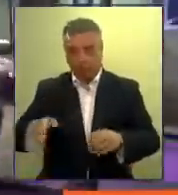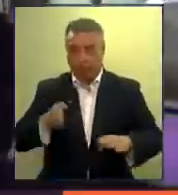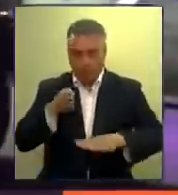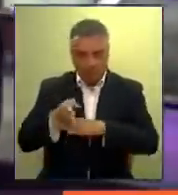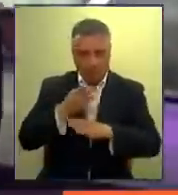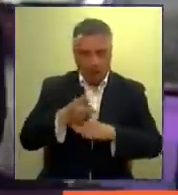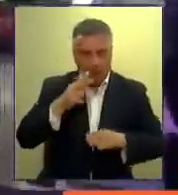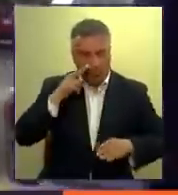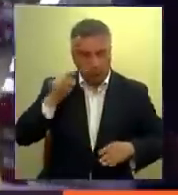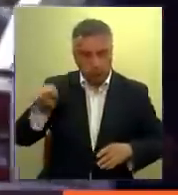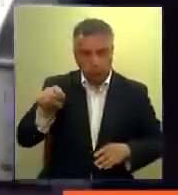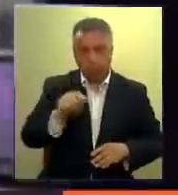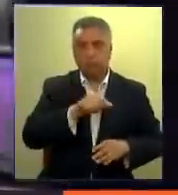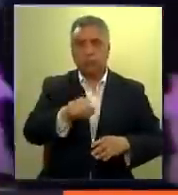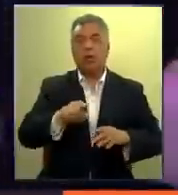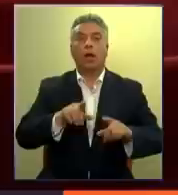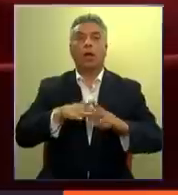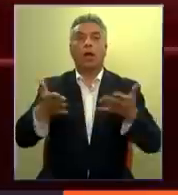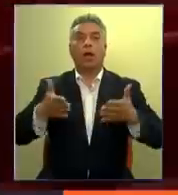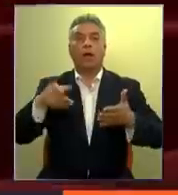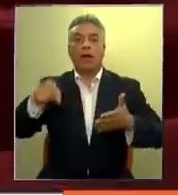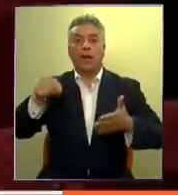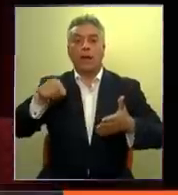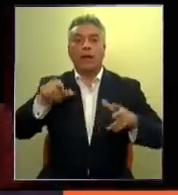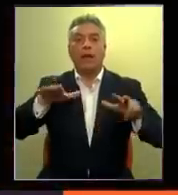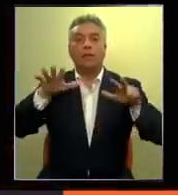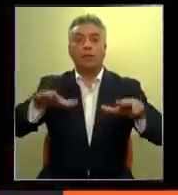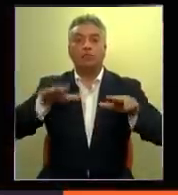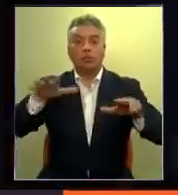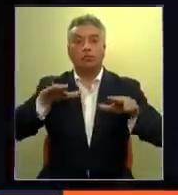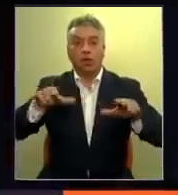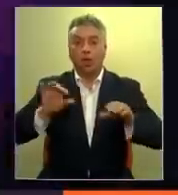las noches del 18 en pandemia.